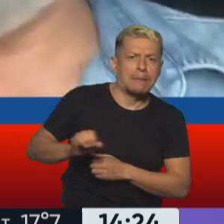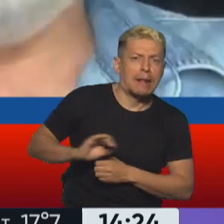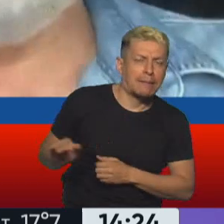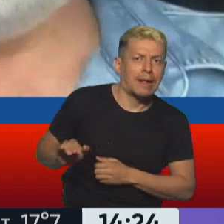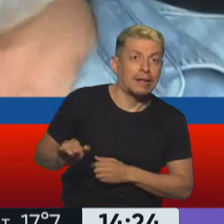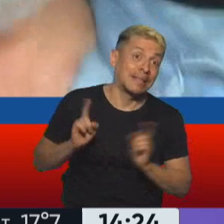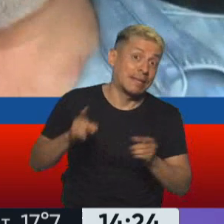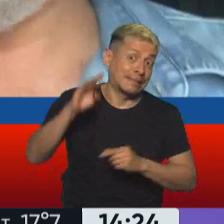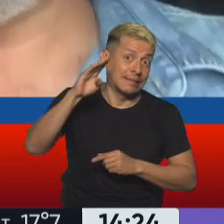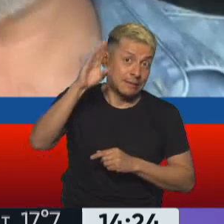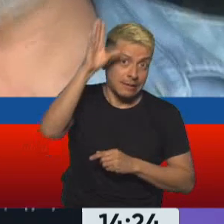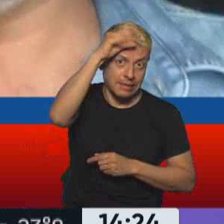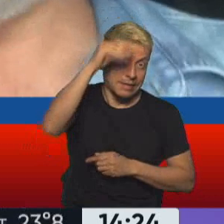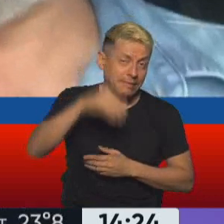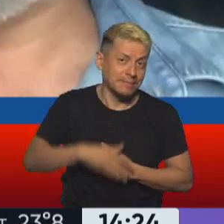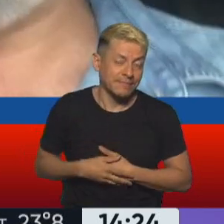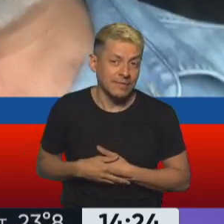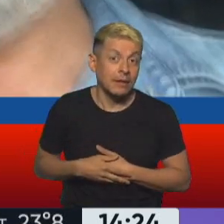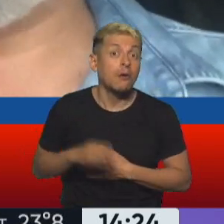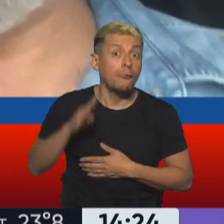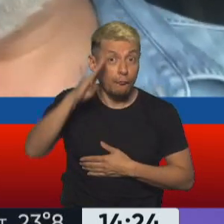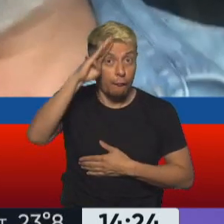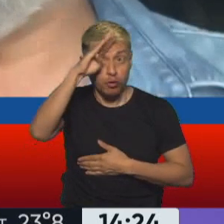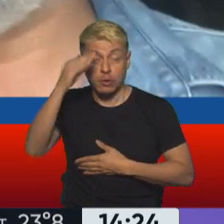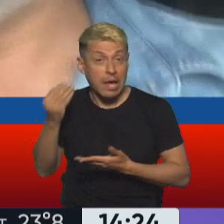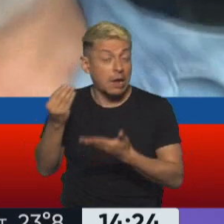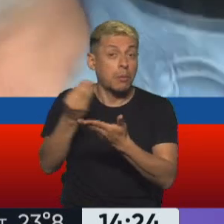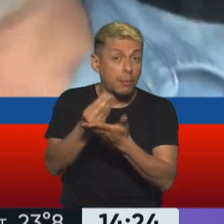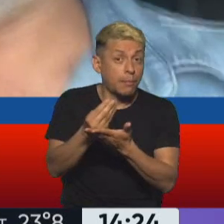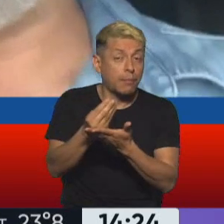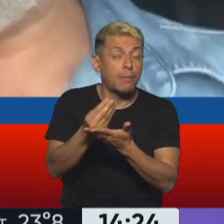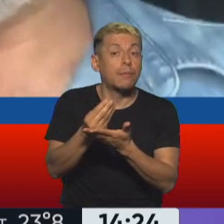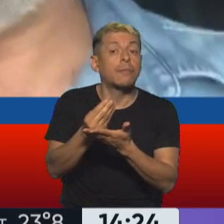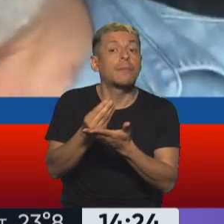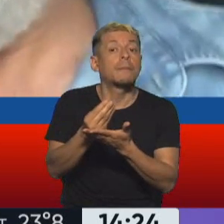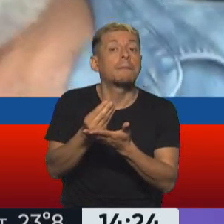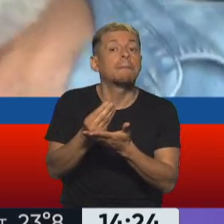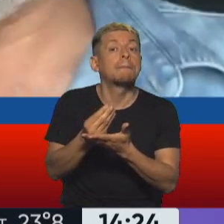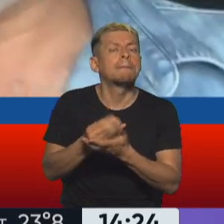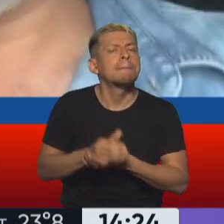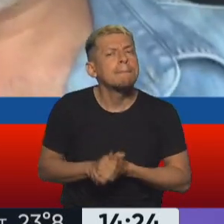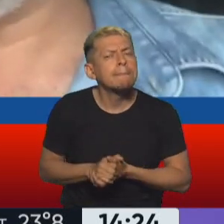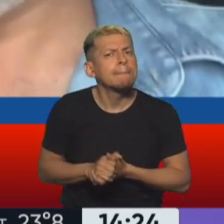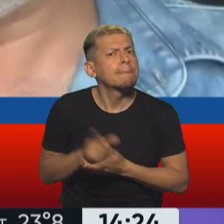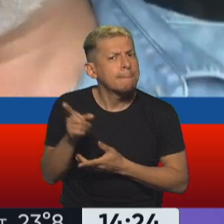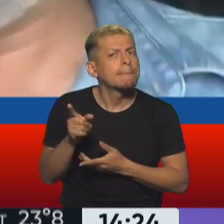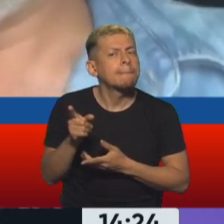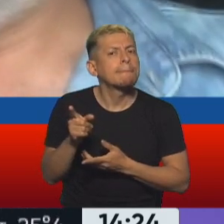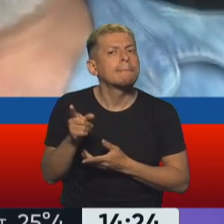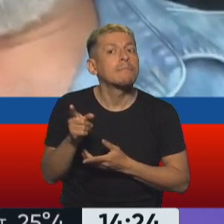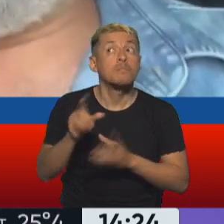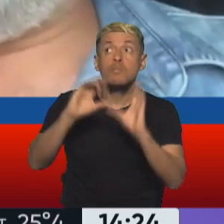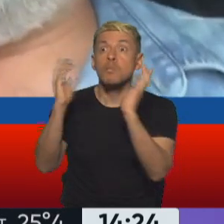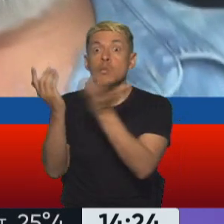Biden ha asumido. Es bueno lembrar también que Bolsonaro ha sido el penúltimo jefe de gobierno en el